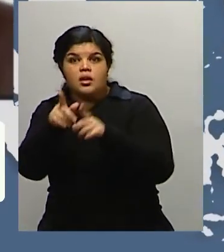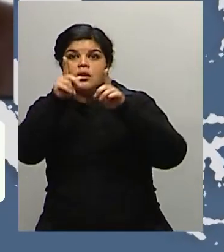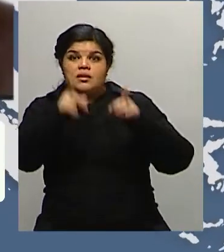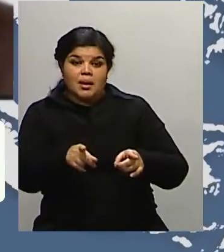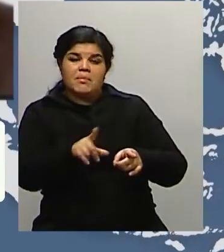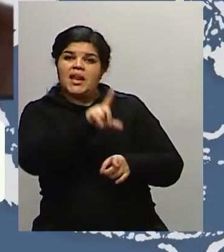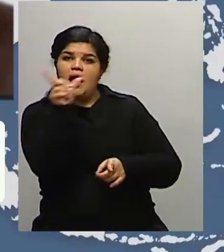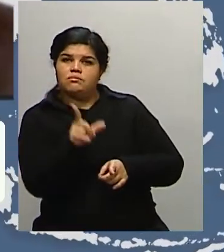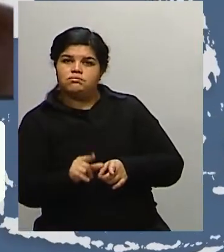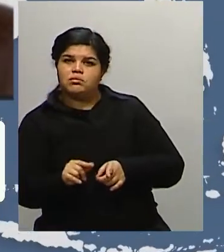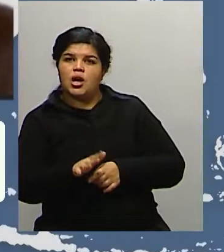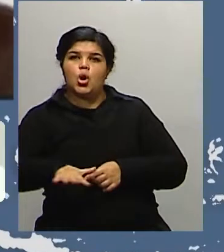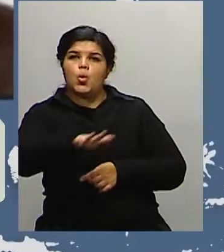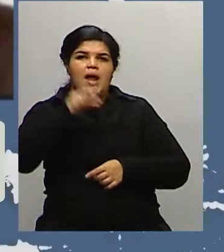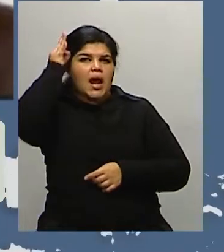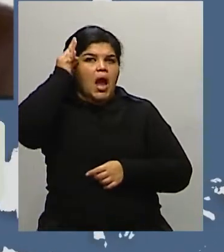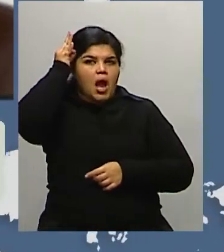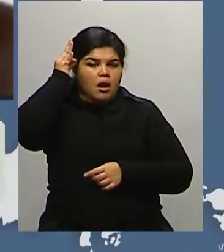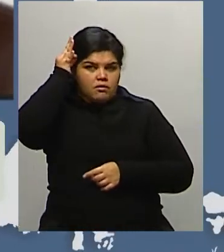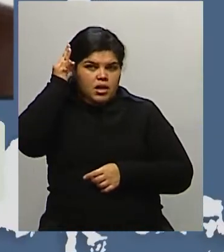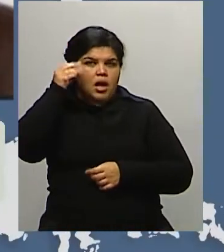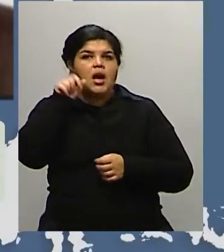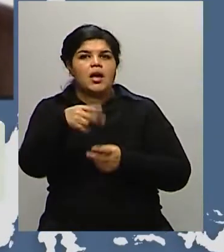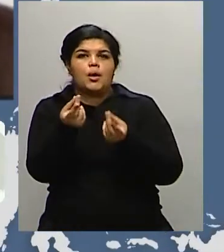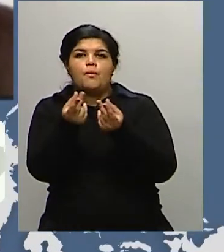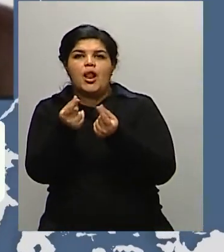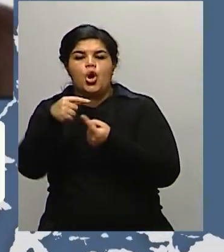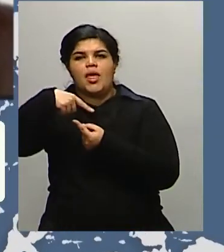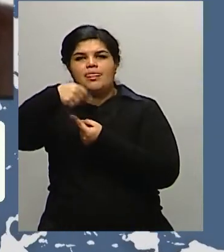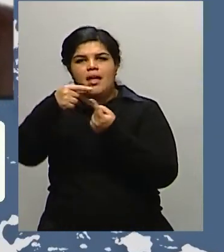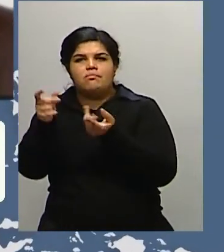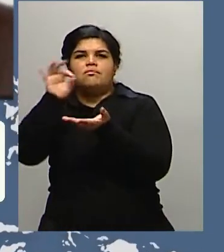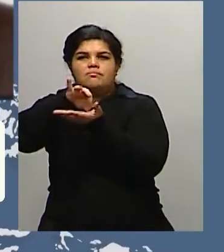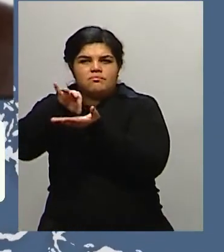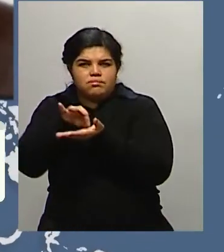sobre todo por el precio de los cereales y en particular por el desabastecimiento en materia de trigo.